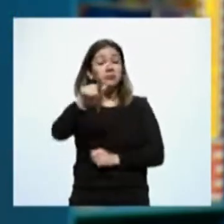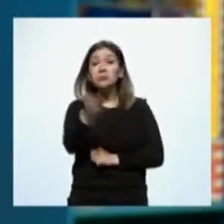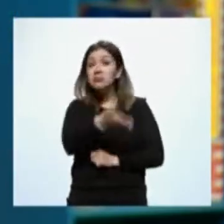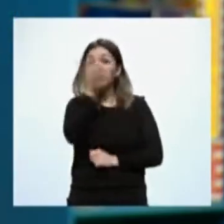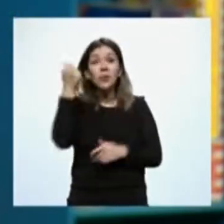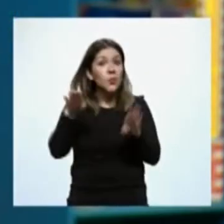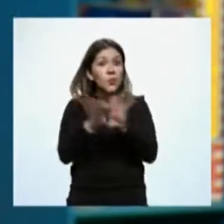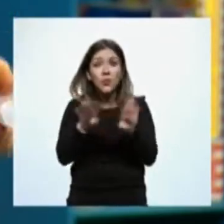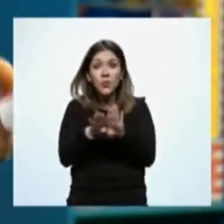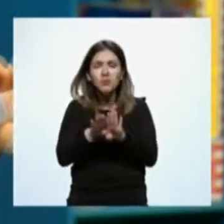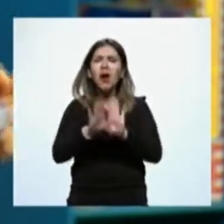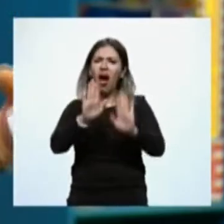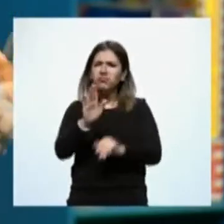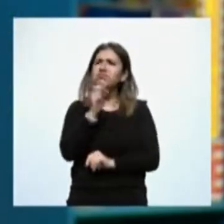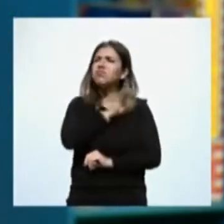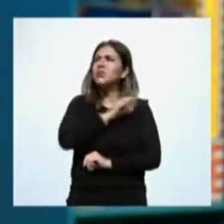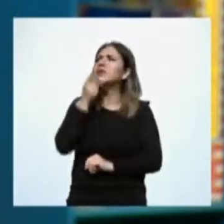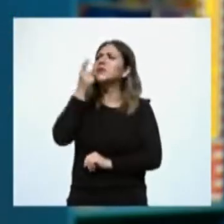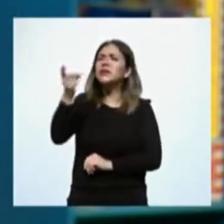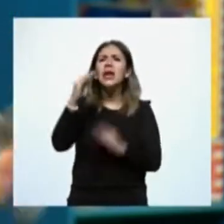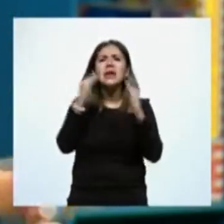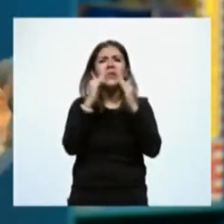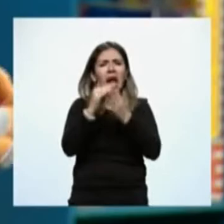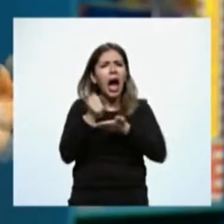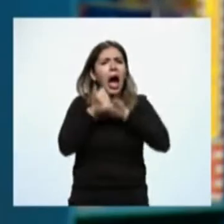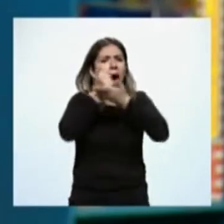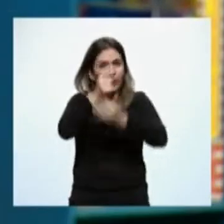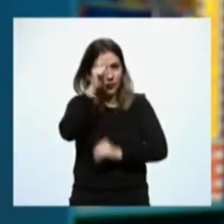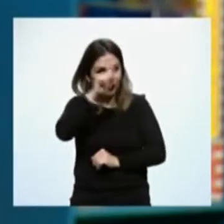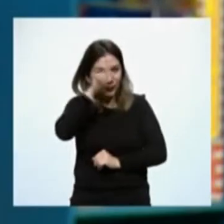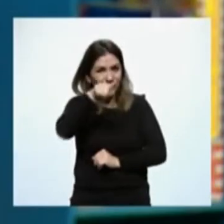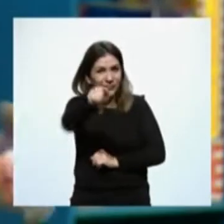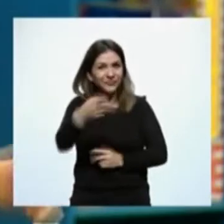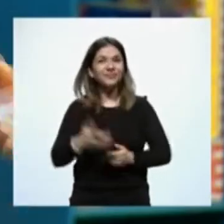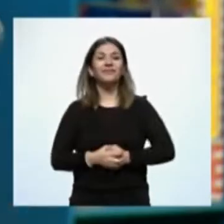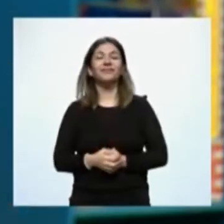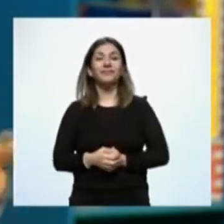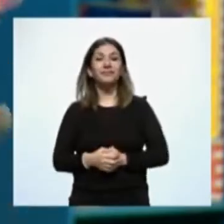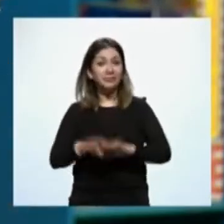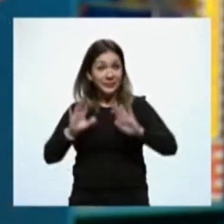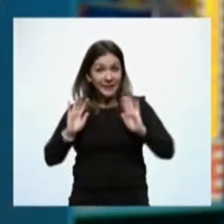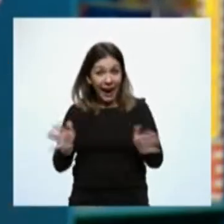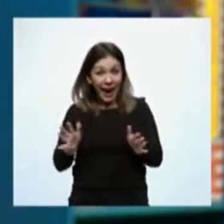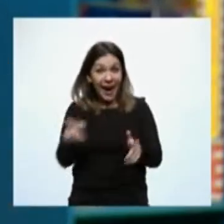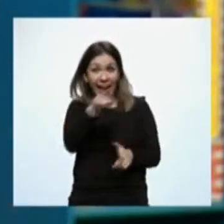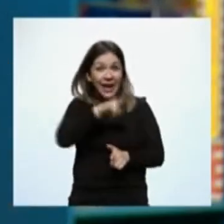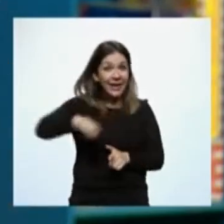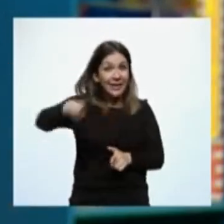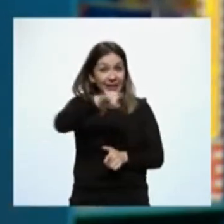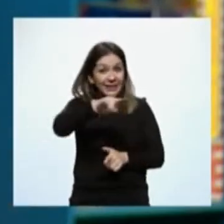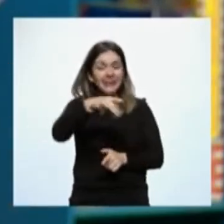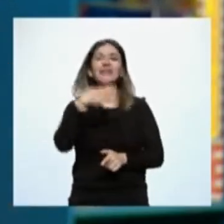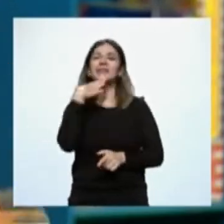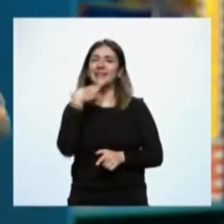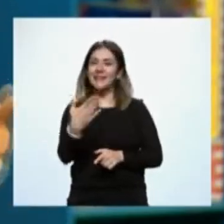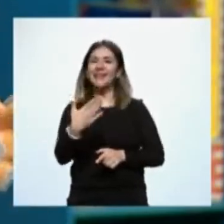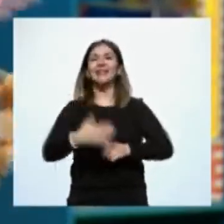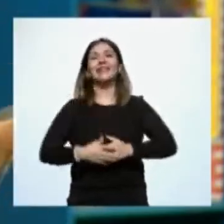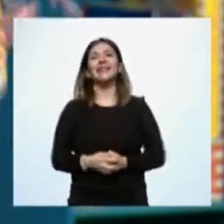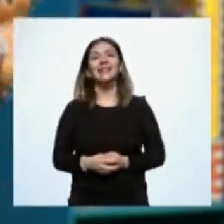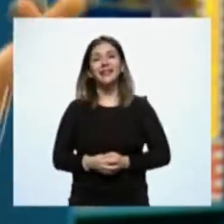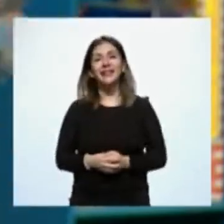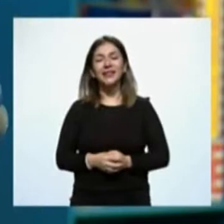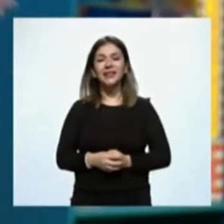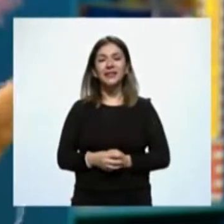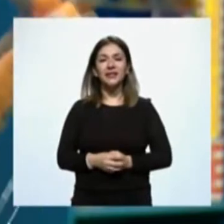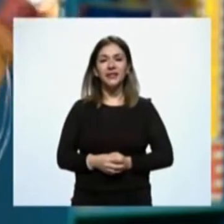sabes cómo hacerlo, pide ayuda en casa. ¿Lista? ¿Listo?